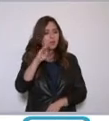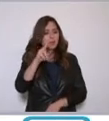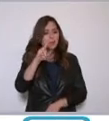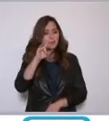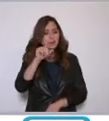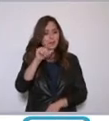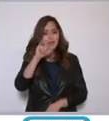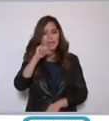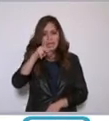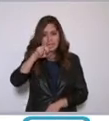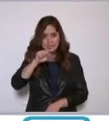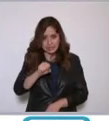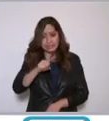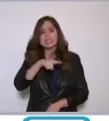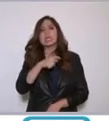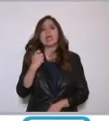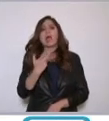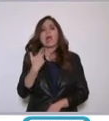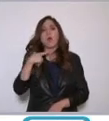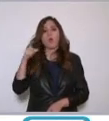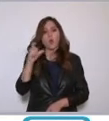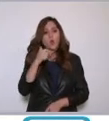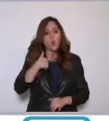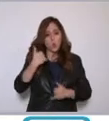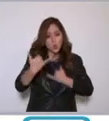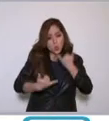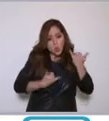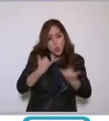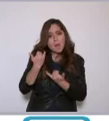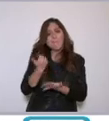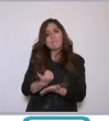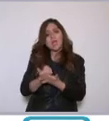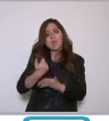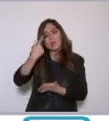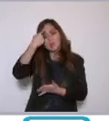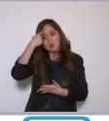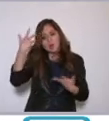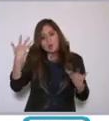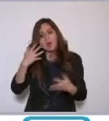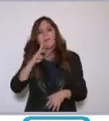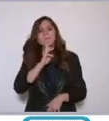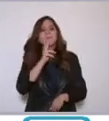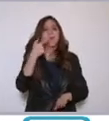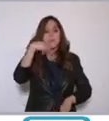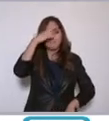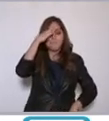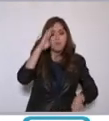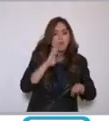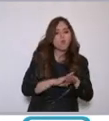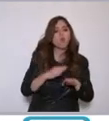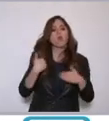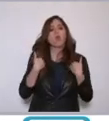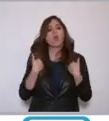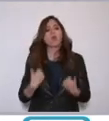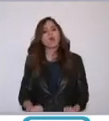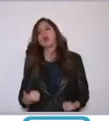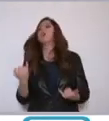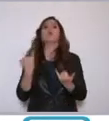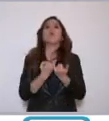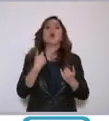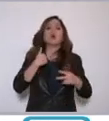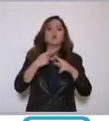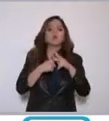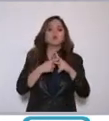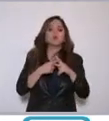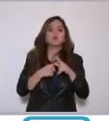jugar, nos ayuda a desarrollar mejores capacidades cognitivas, mejor memoria, mejor concentración, mejor capacidad de cálculo, pero todo